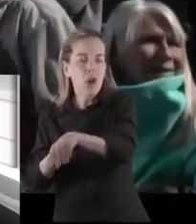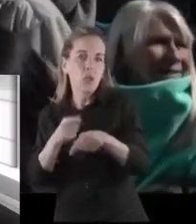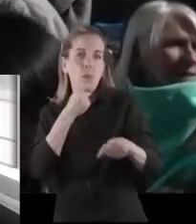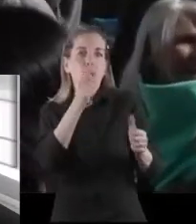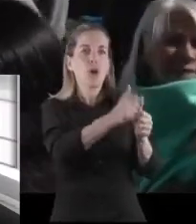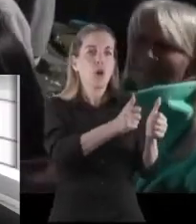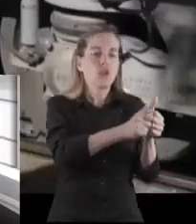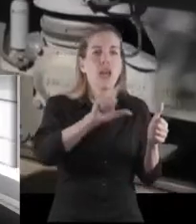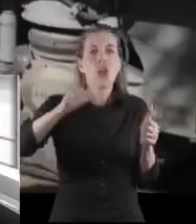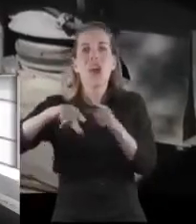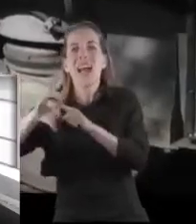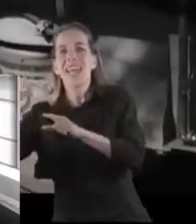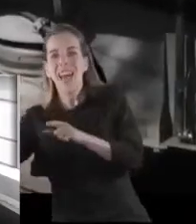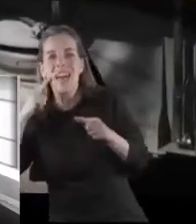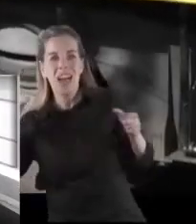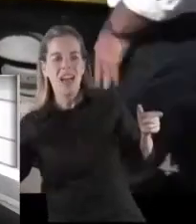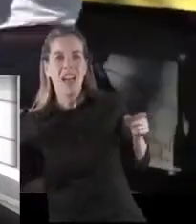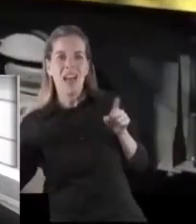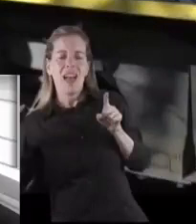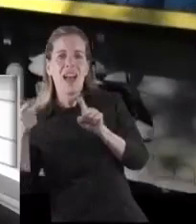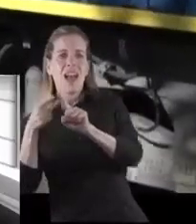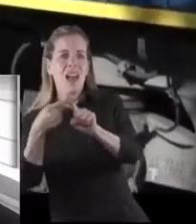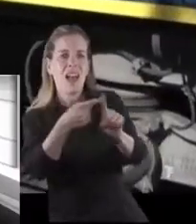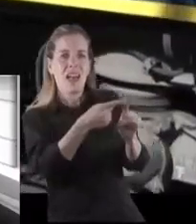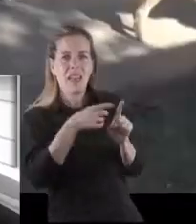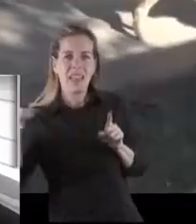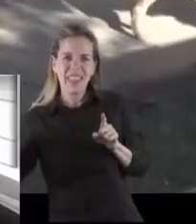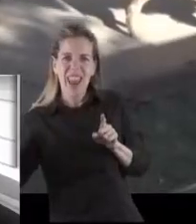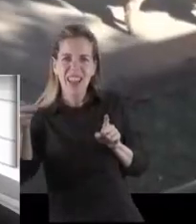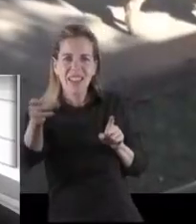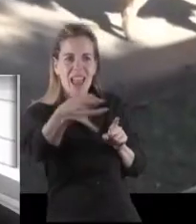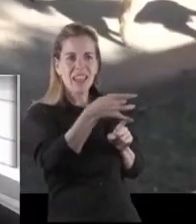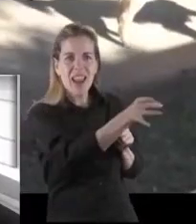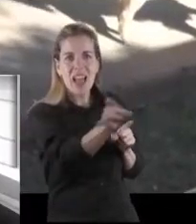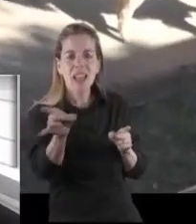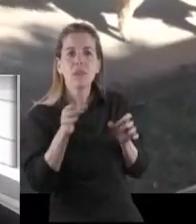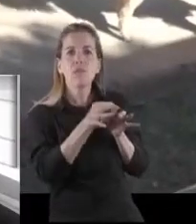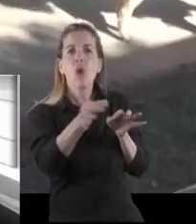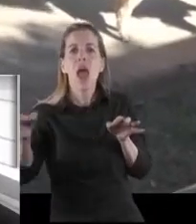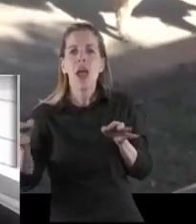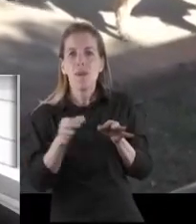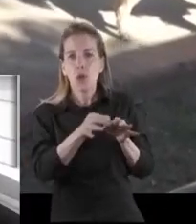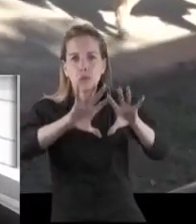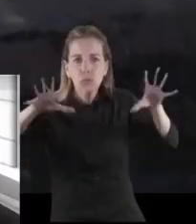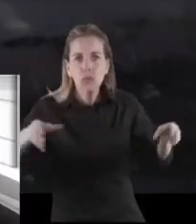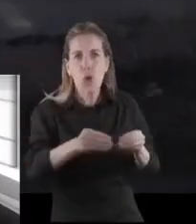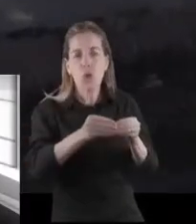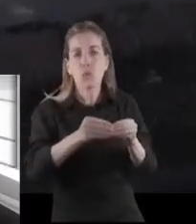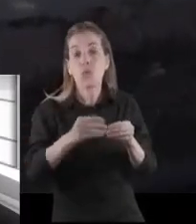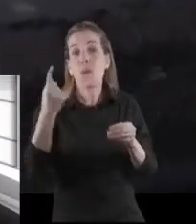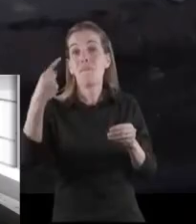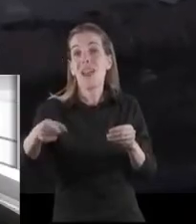rosario parando en cada uno de los pueblos y ciudades intermedias pero que en la sucedió a christina y me precedió a mí